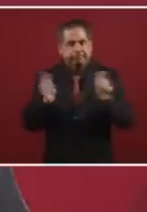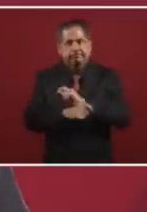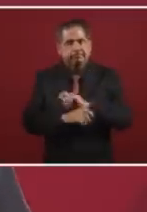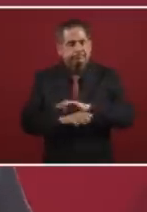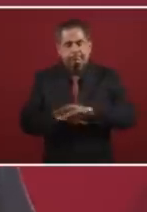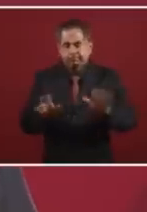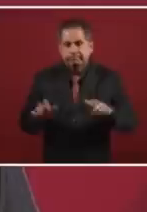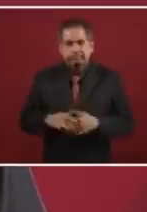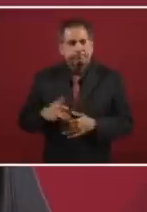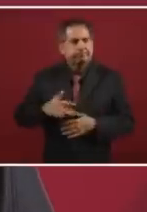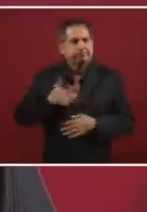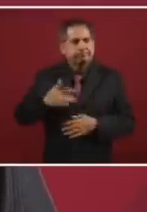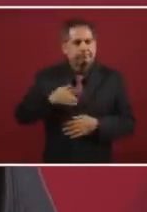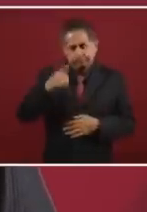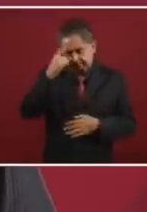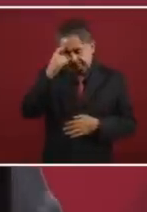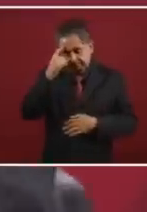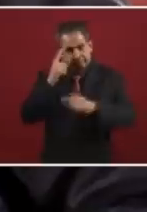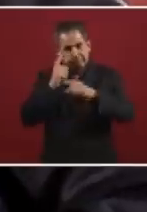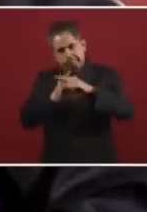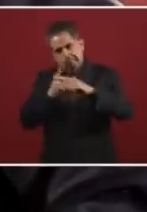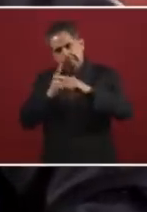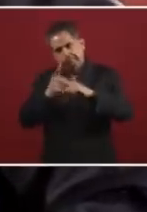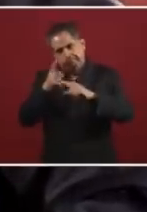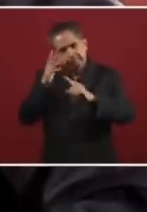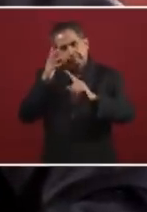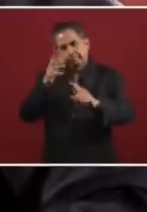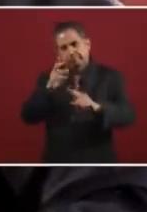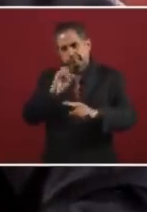estoy muy optimista